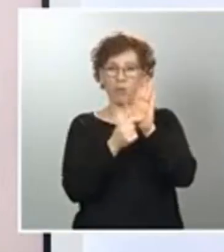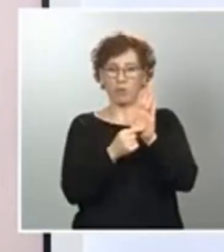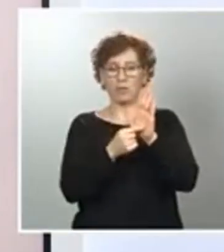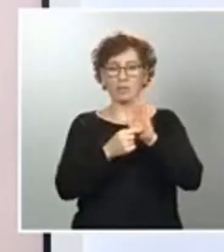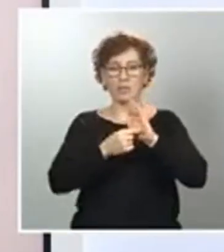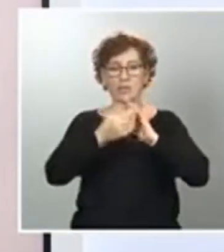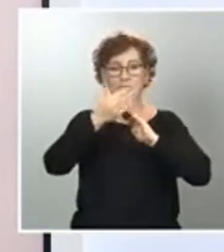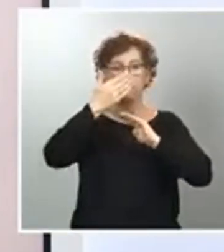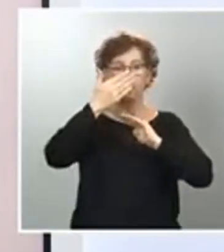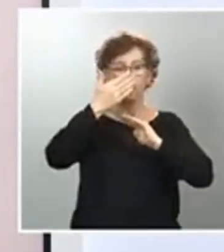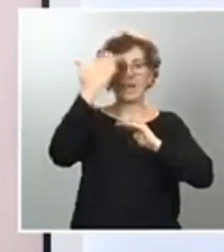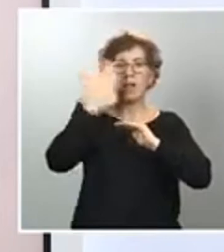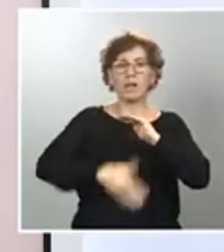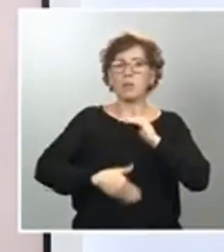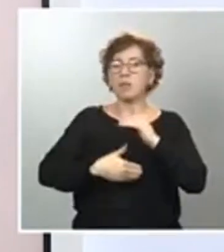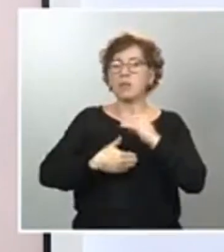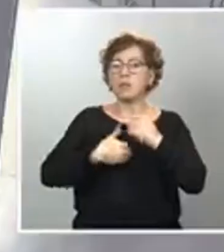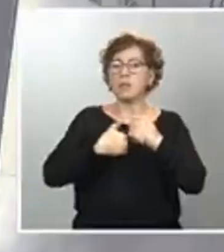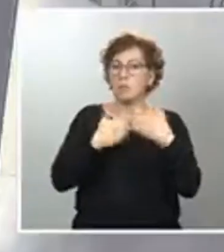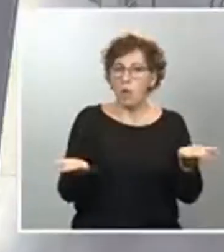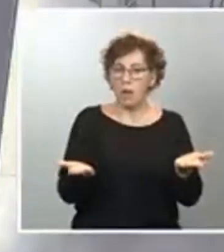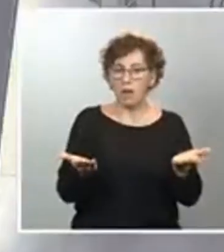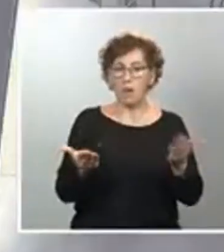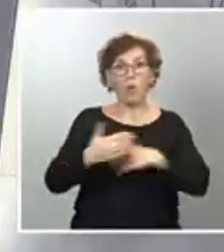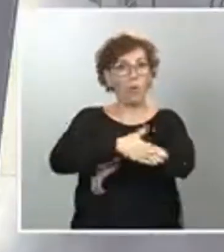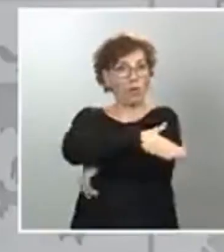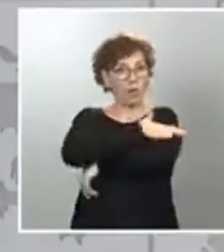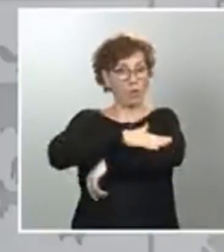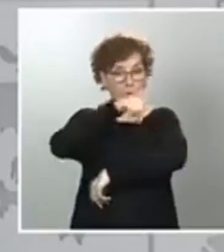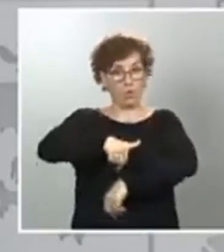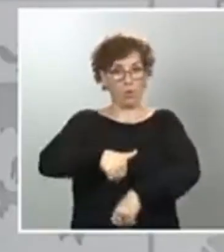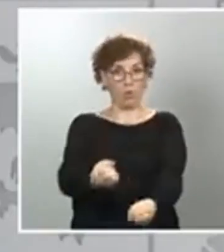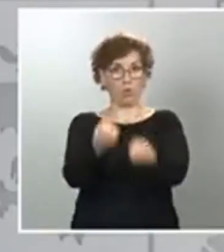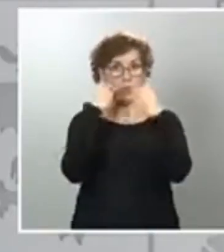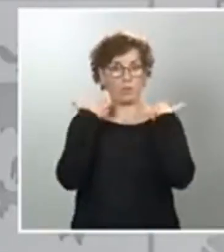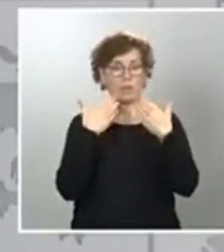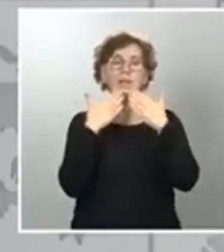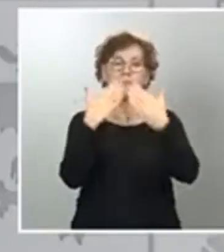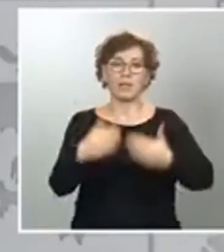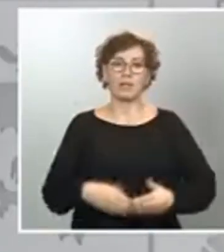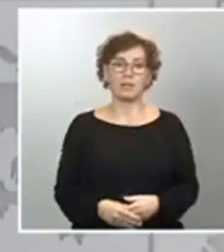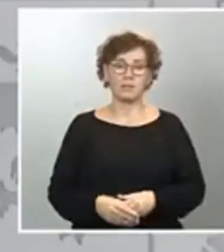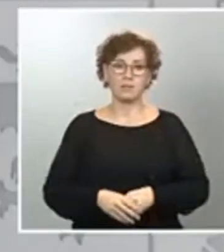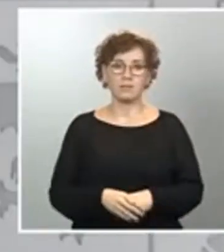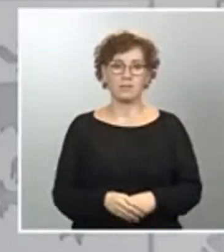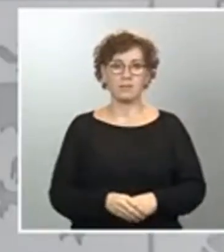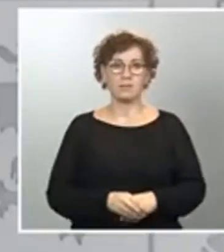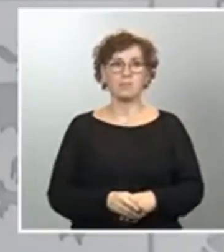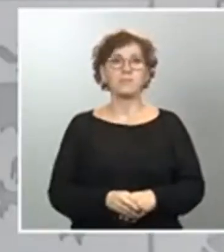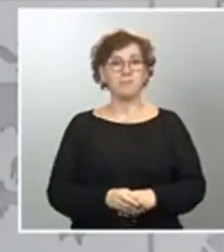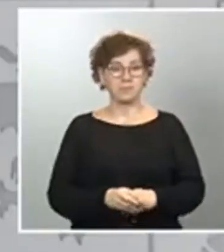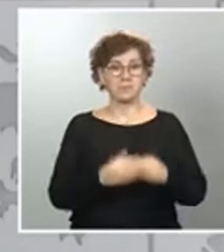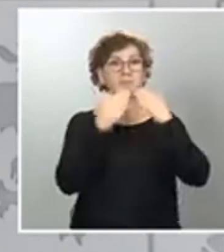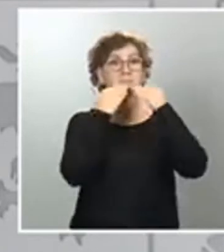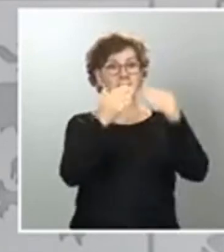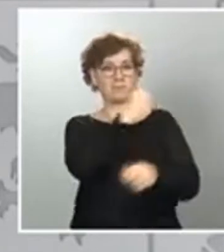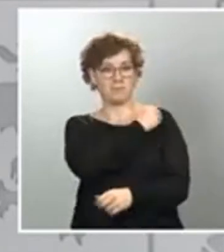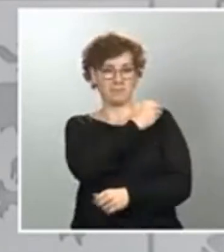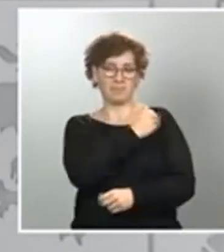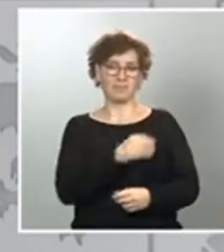el Gobierno hoy mismo nos lo va a transmitir. Gracias. Muchas gracias, María, por tus preguntas.